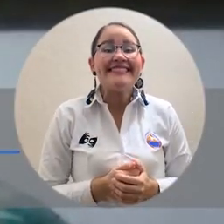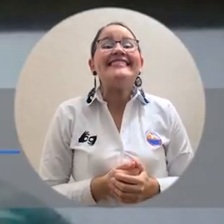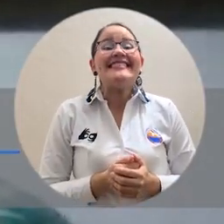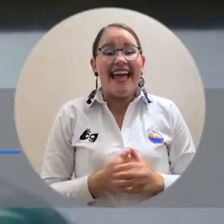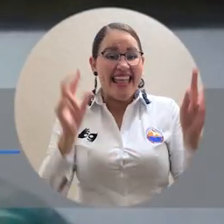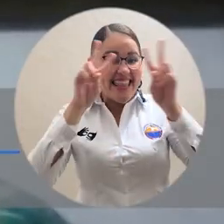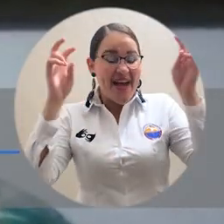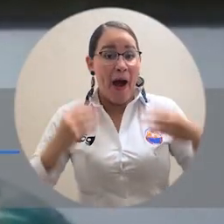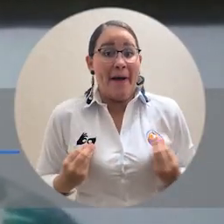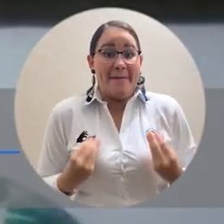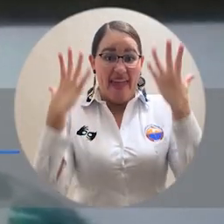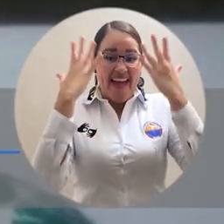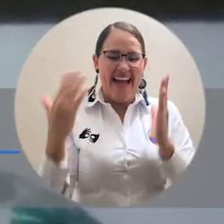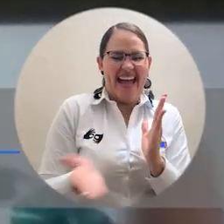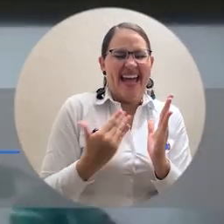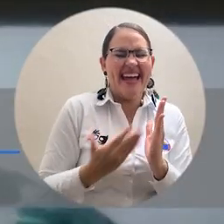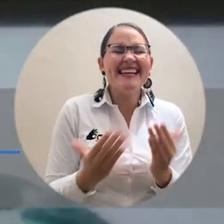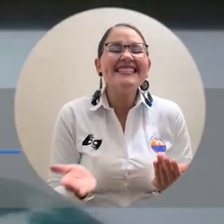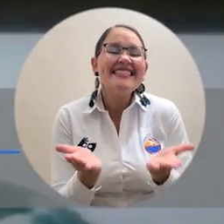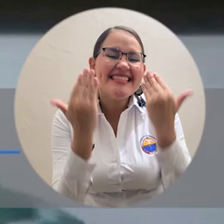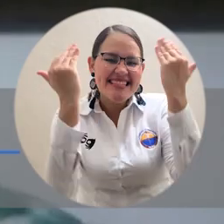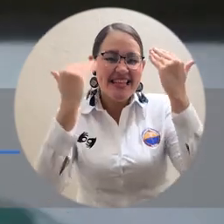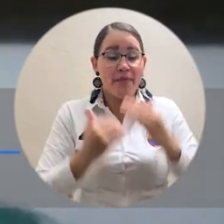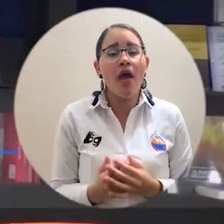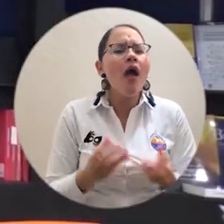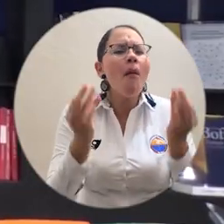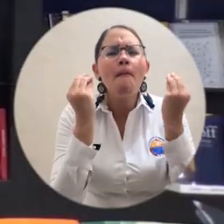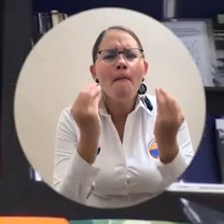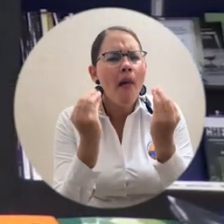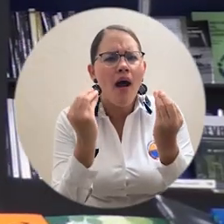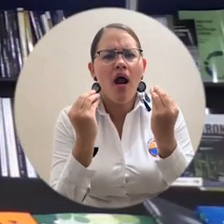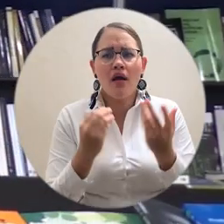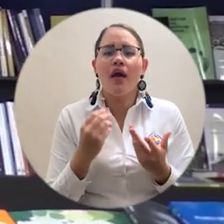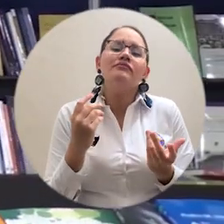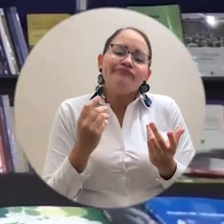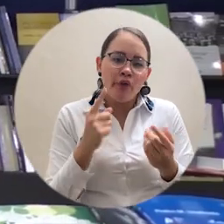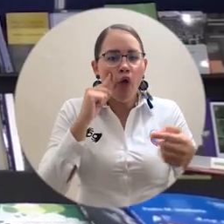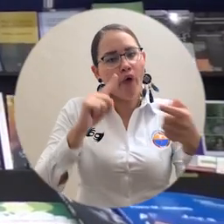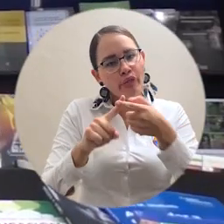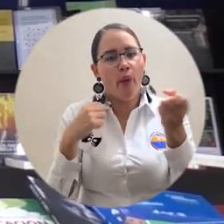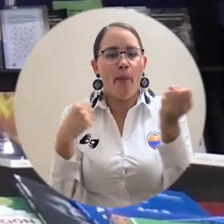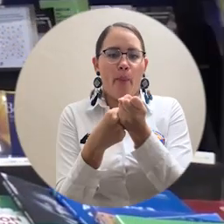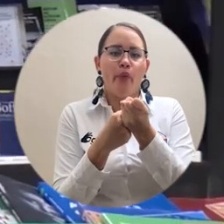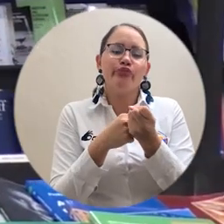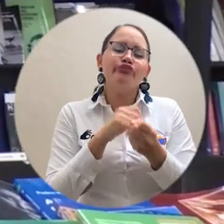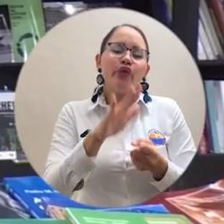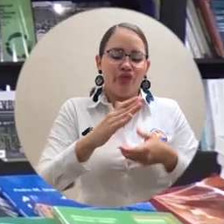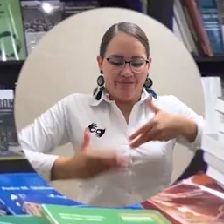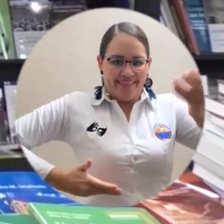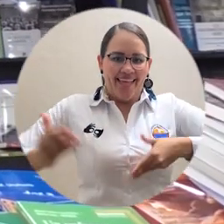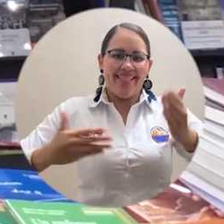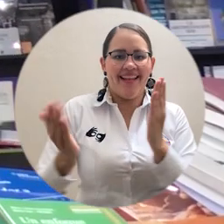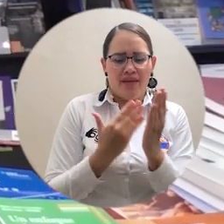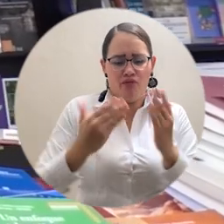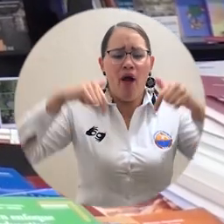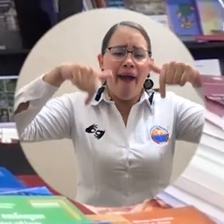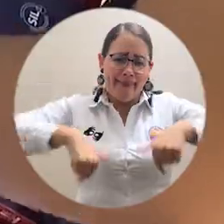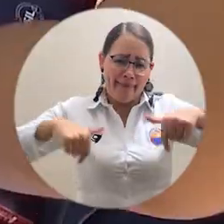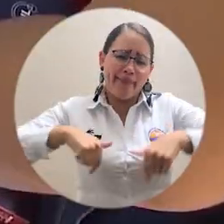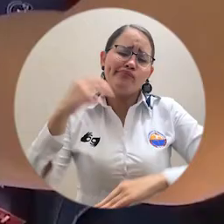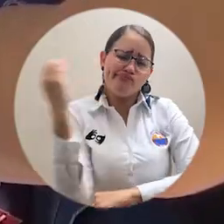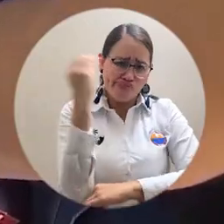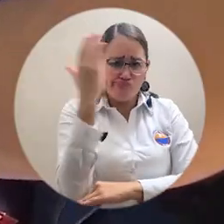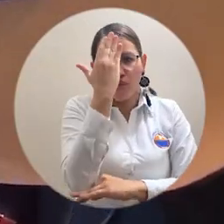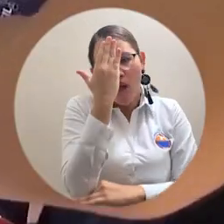iniciativa desde el punto de vista institucional para apoyar a las librerías en Colombia, debido a